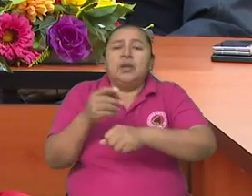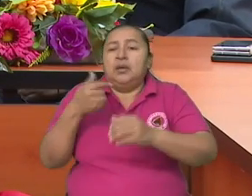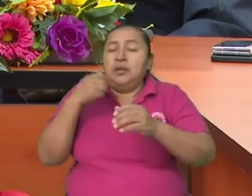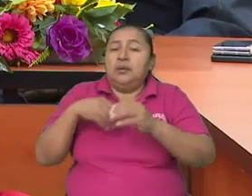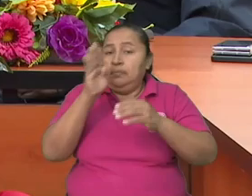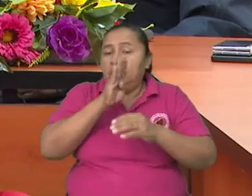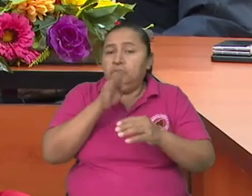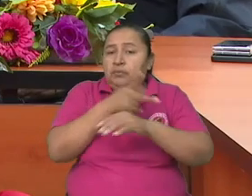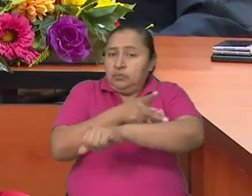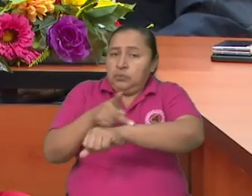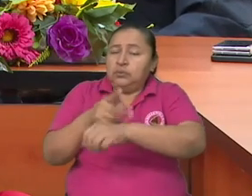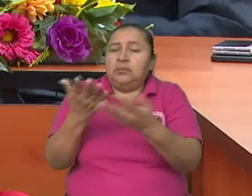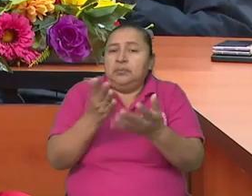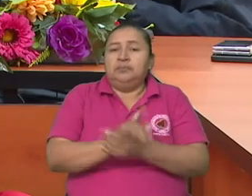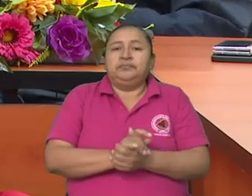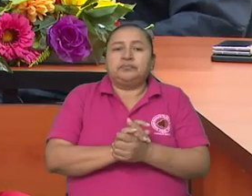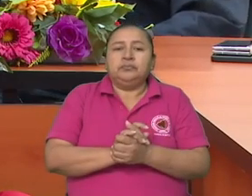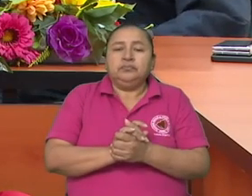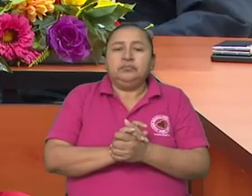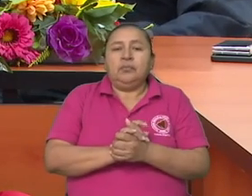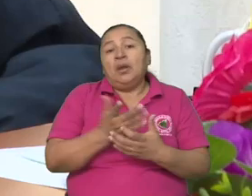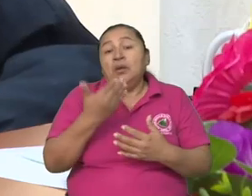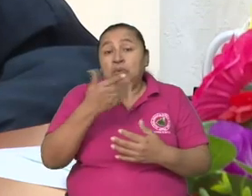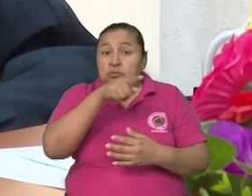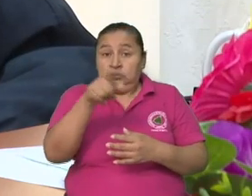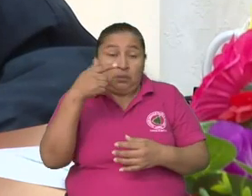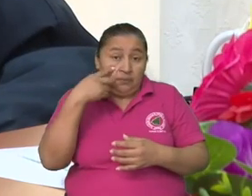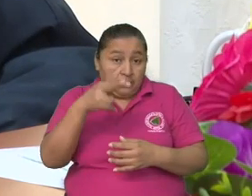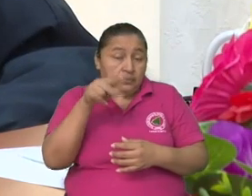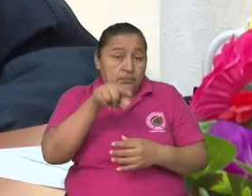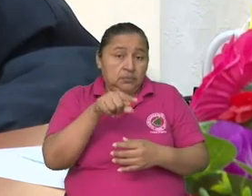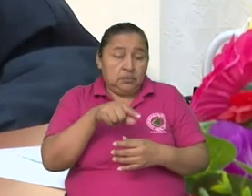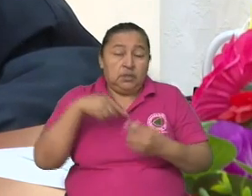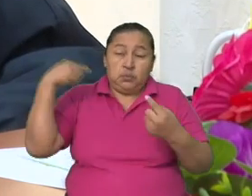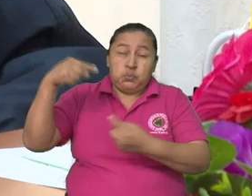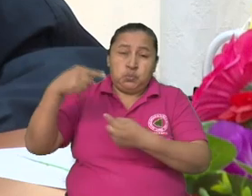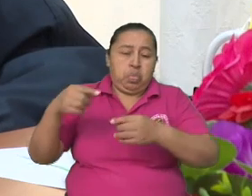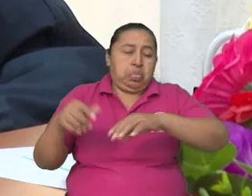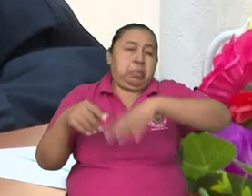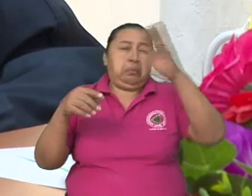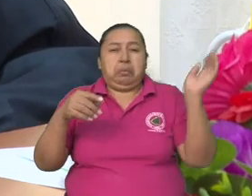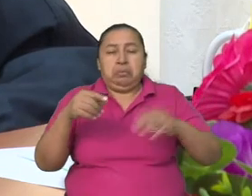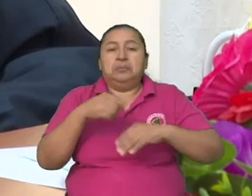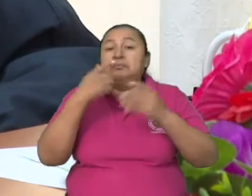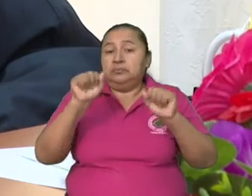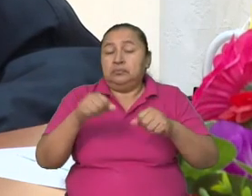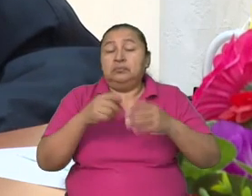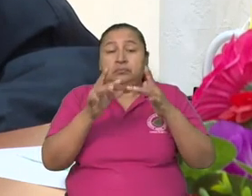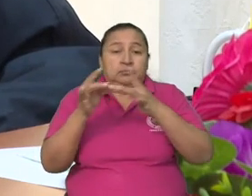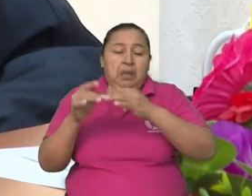Bluefield. Bueno, ustedes se dieron cuenta la destrucción del puerto y principalmente el